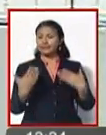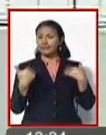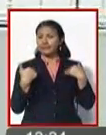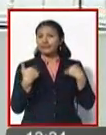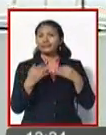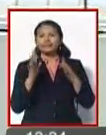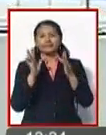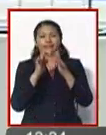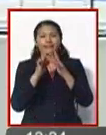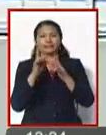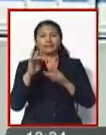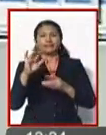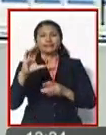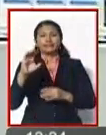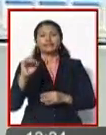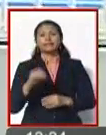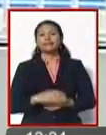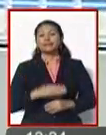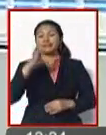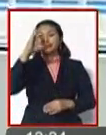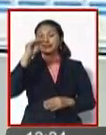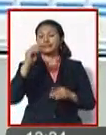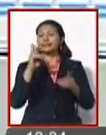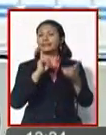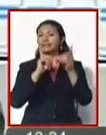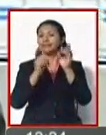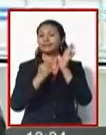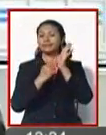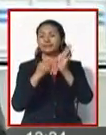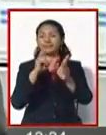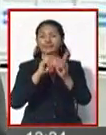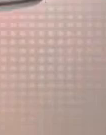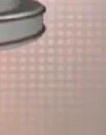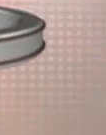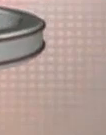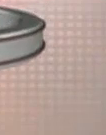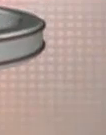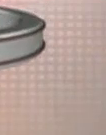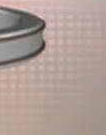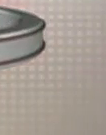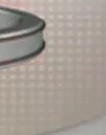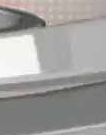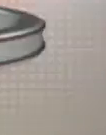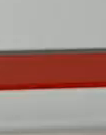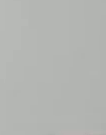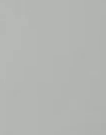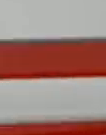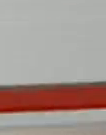irnos con nuestro colega de trabajo, Richard Pereira, el hombre de los deportes. Aquí está, nuestro sector deportivo.